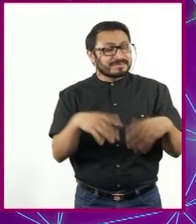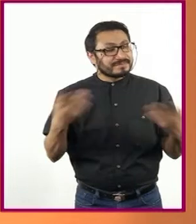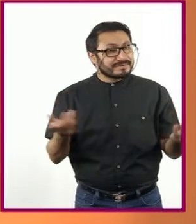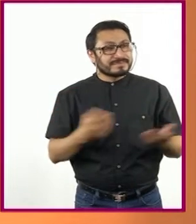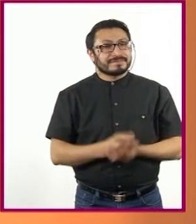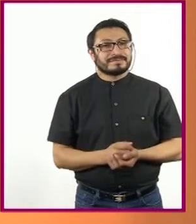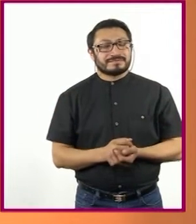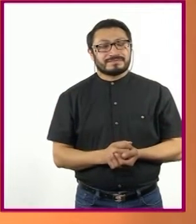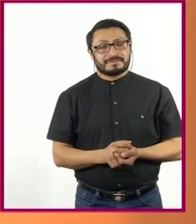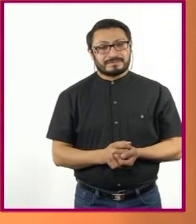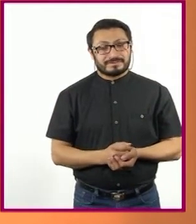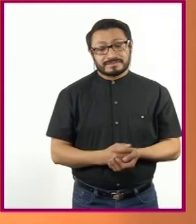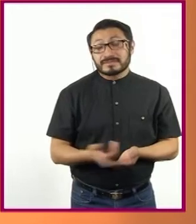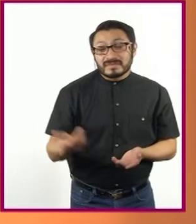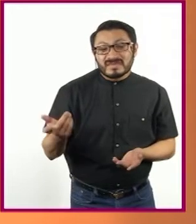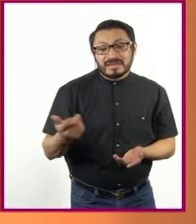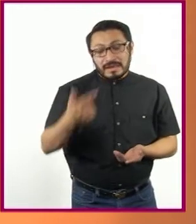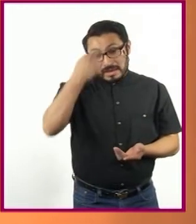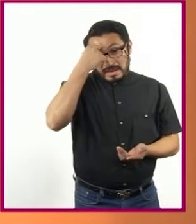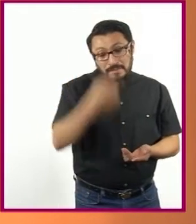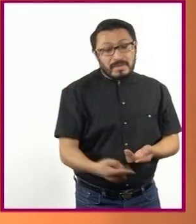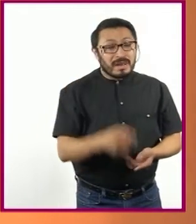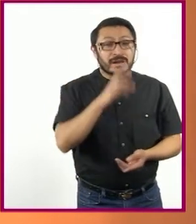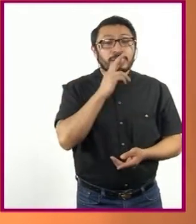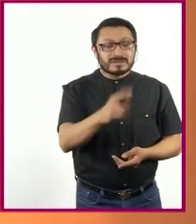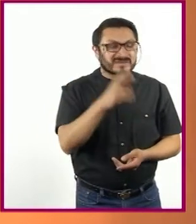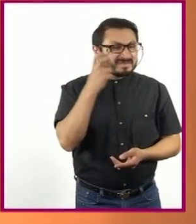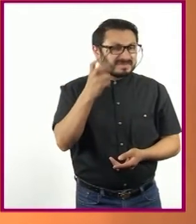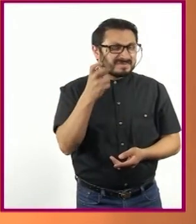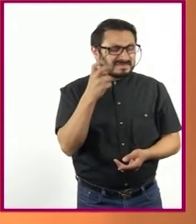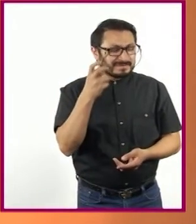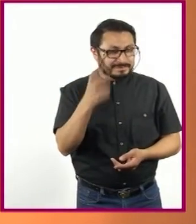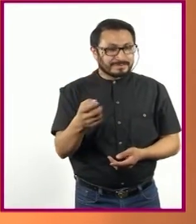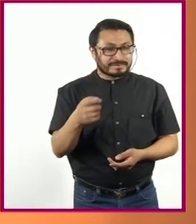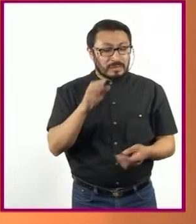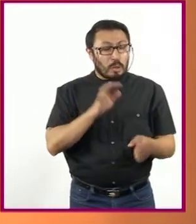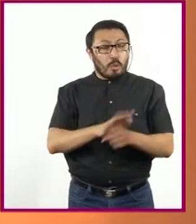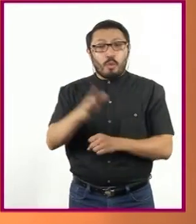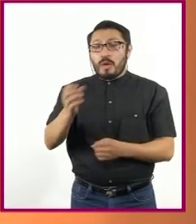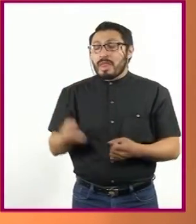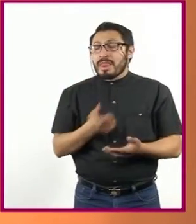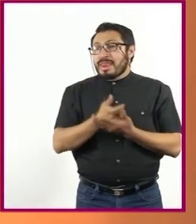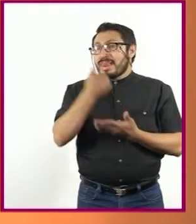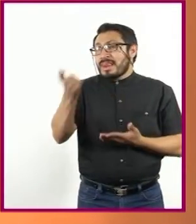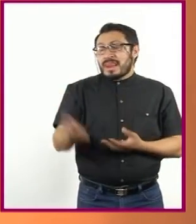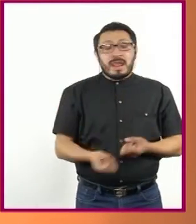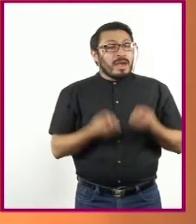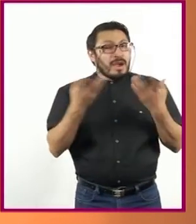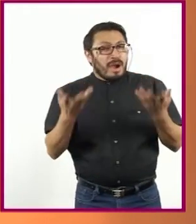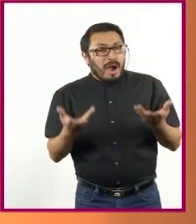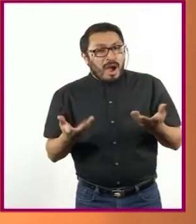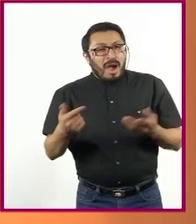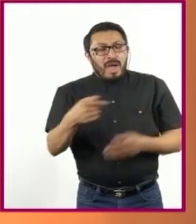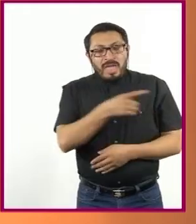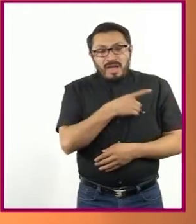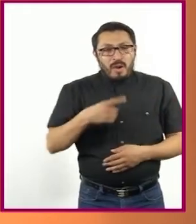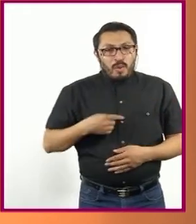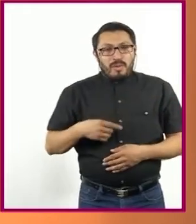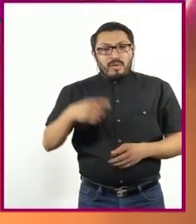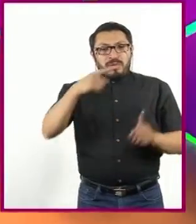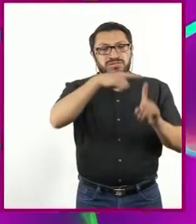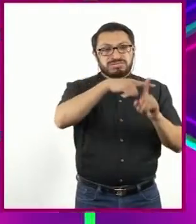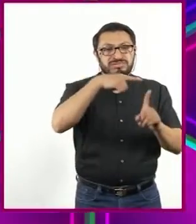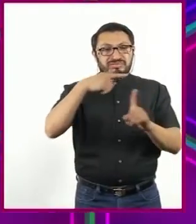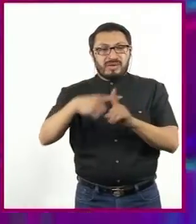anteriores? Profesor, para responder a la pregunta ¿cuál era la deuda de mi hermana? Tenemos que realizar una suma de